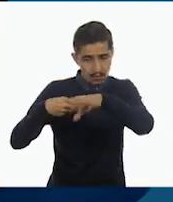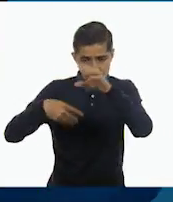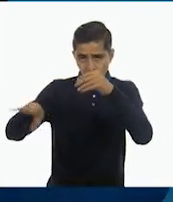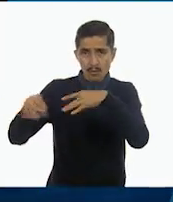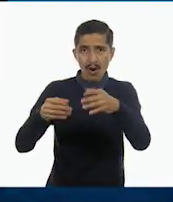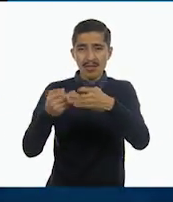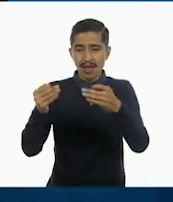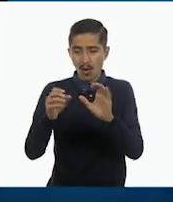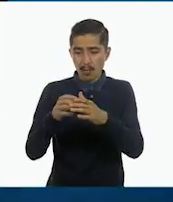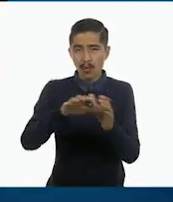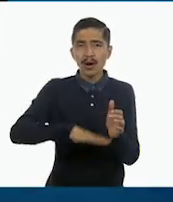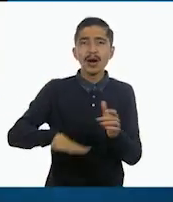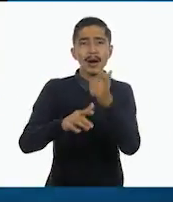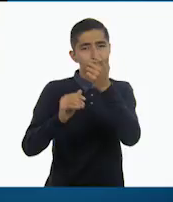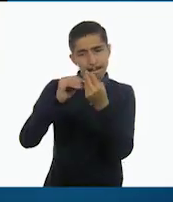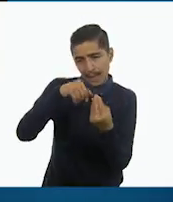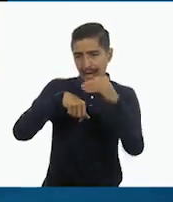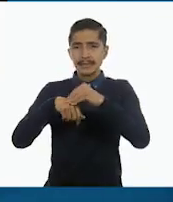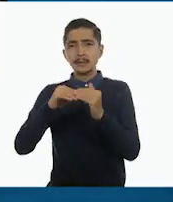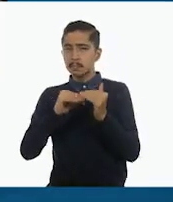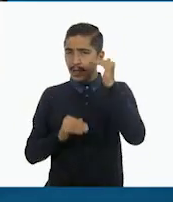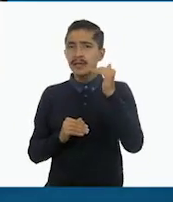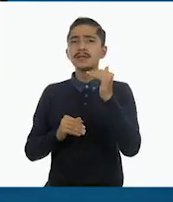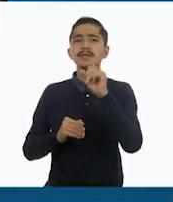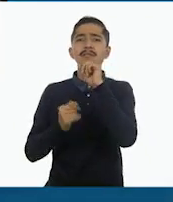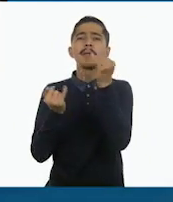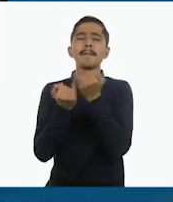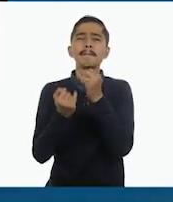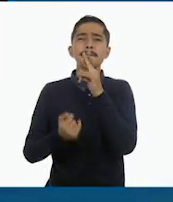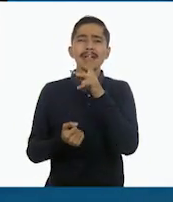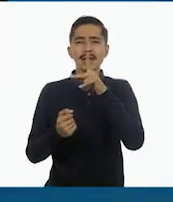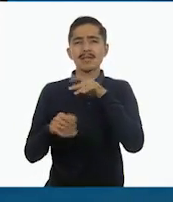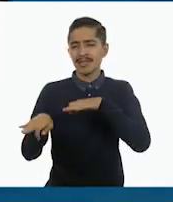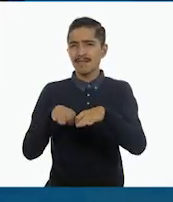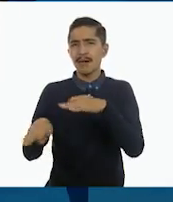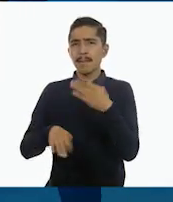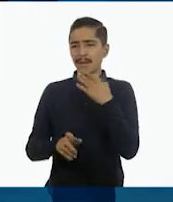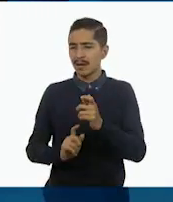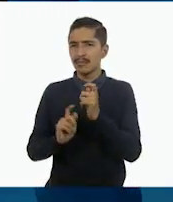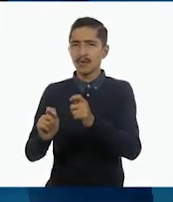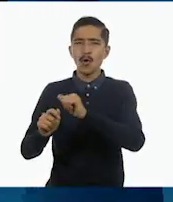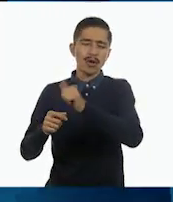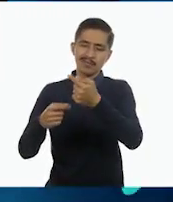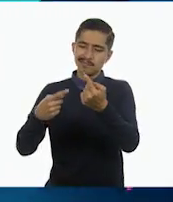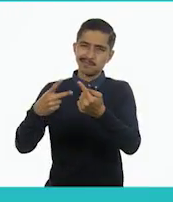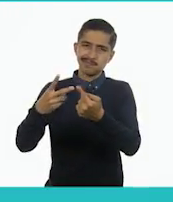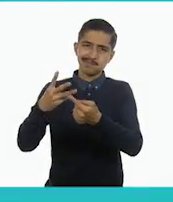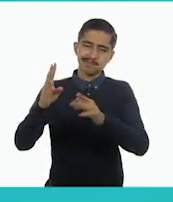el aumento de salarios y mejores condiciones laborales, entre otras.